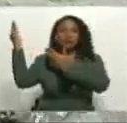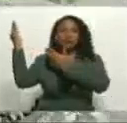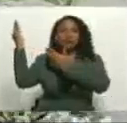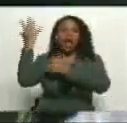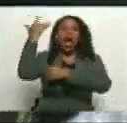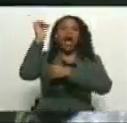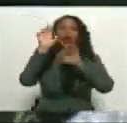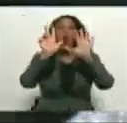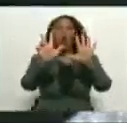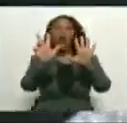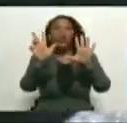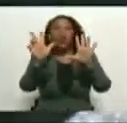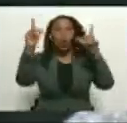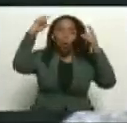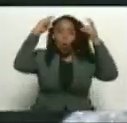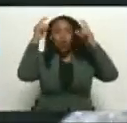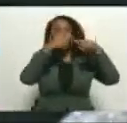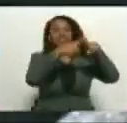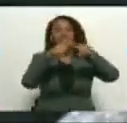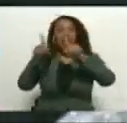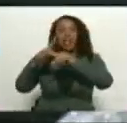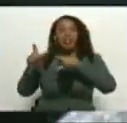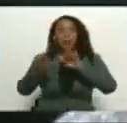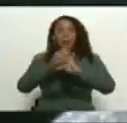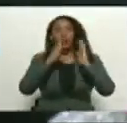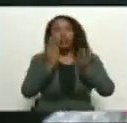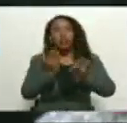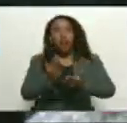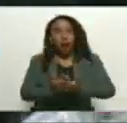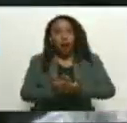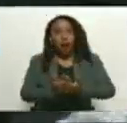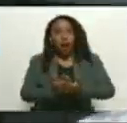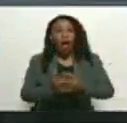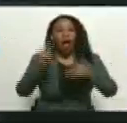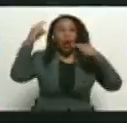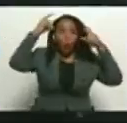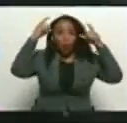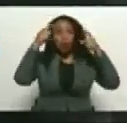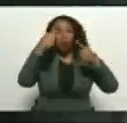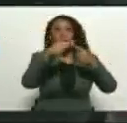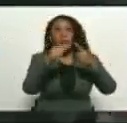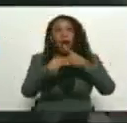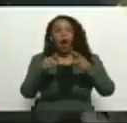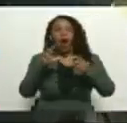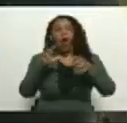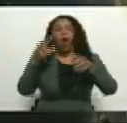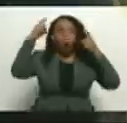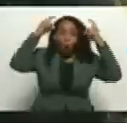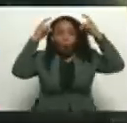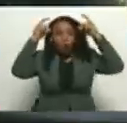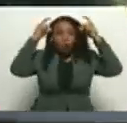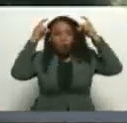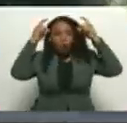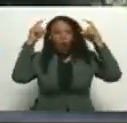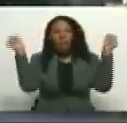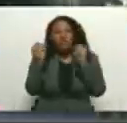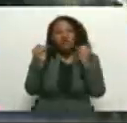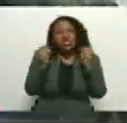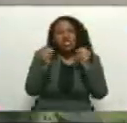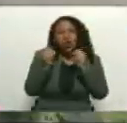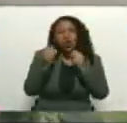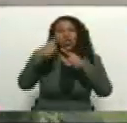oso. Tal vez para los niños es más común conocer el oso polar, el oso pardo, el oso panda. Y cuando hablamos del oso frontino no lo